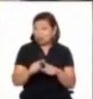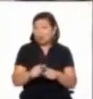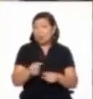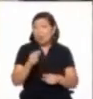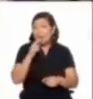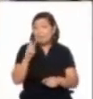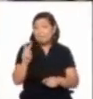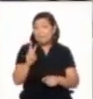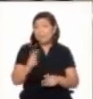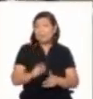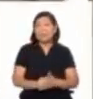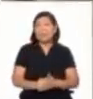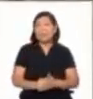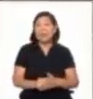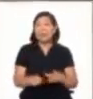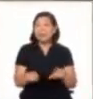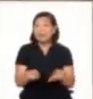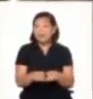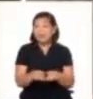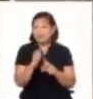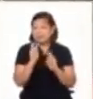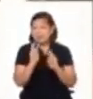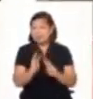vitaminas. Vamos a ver también,